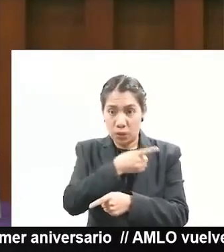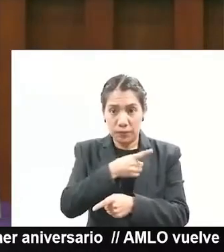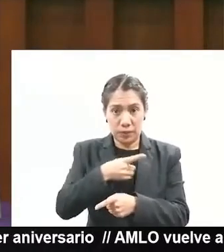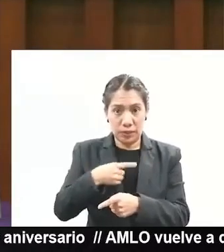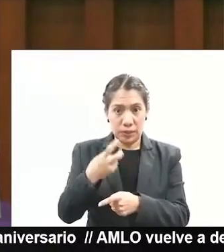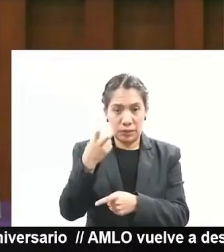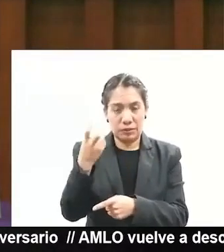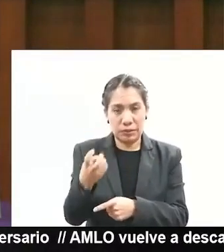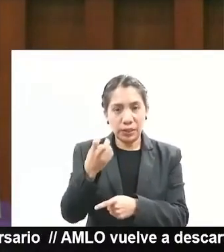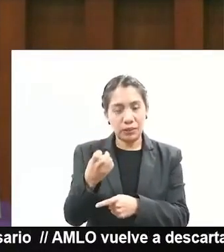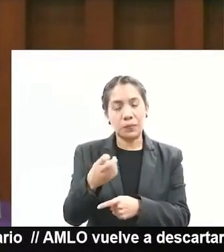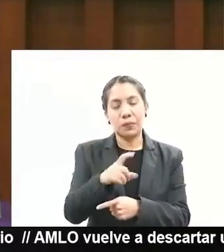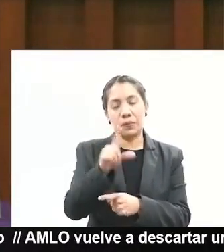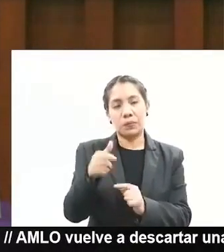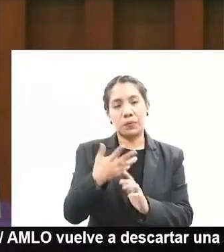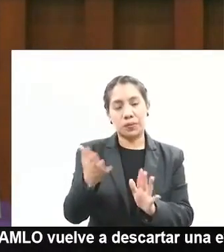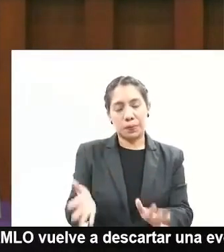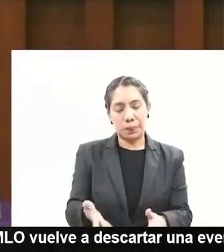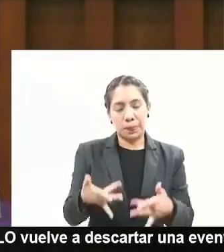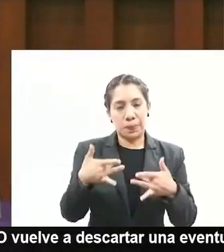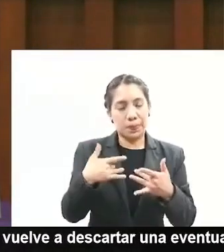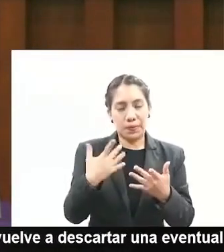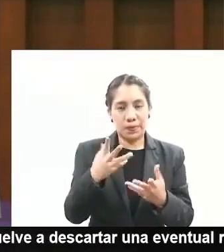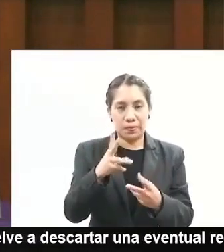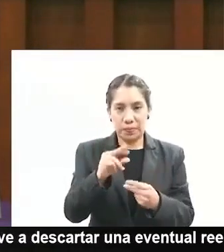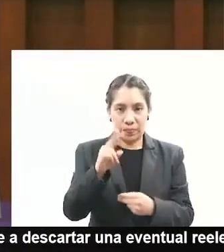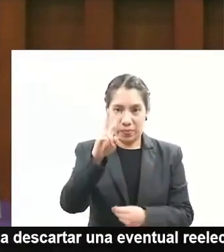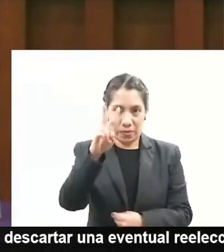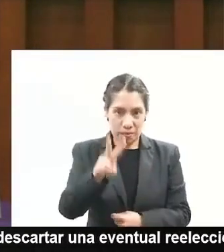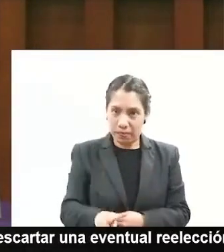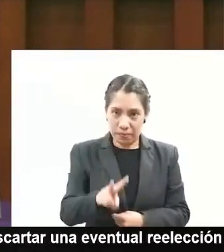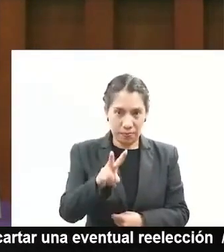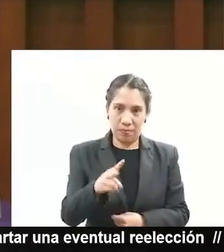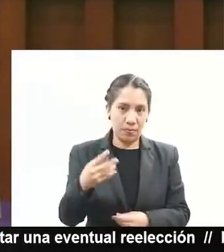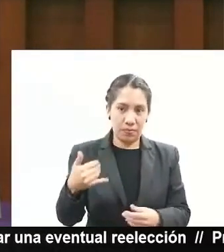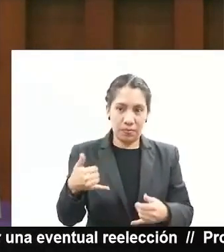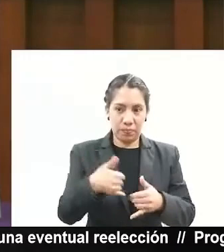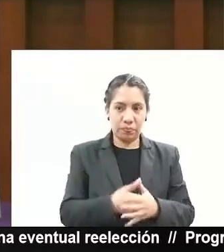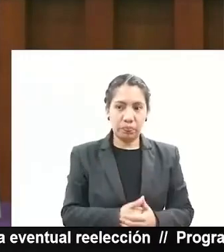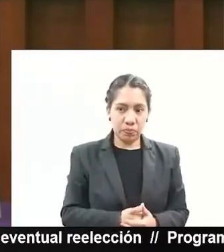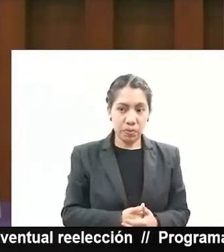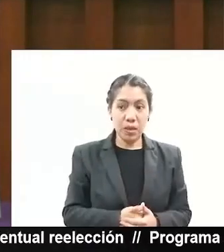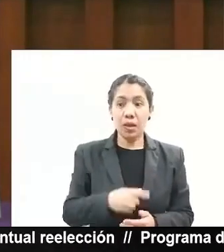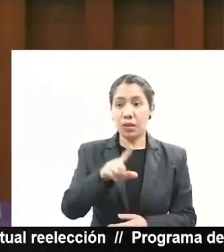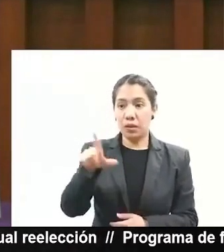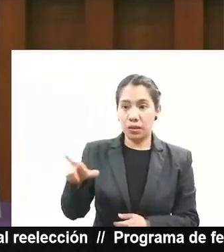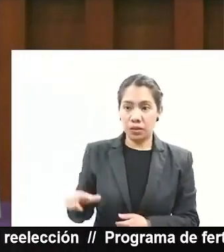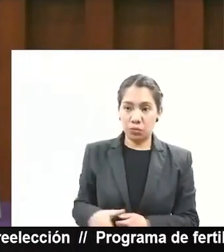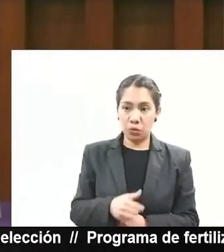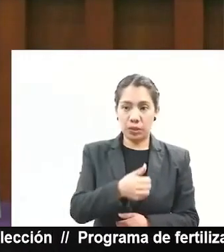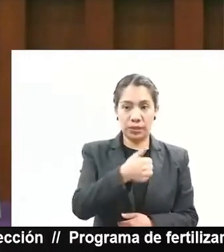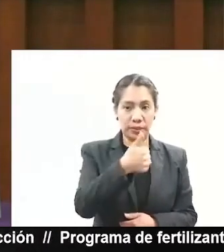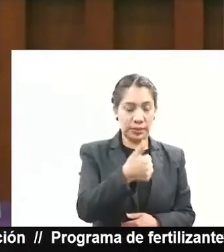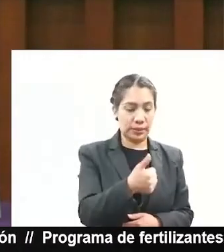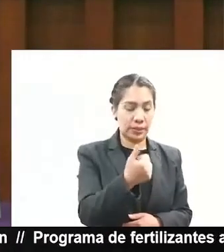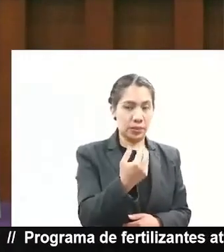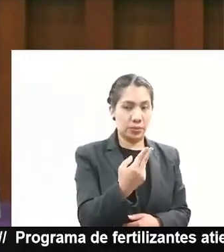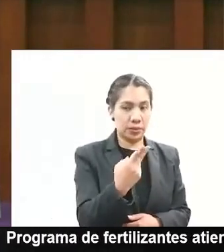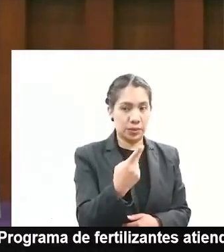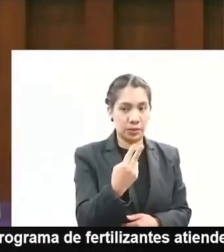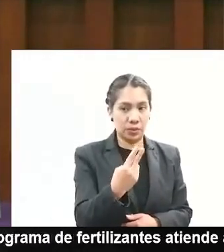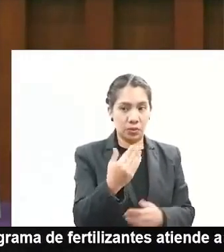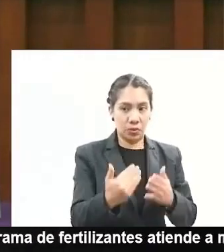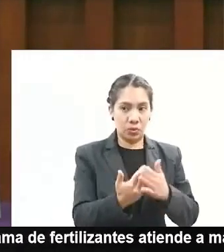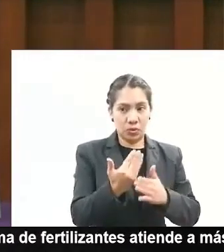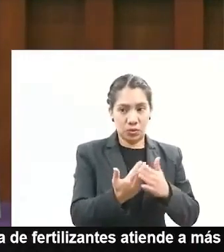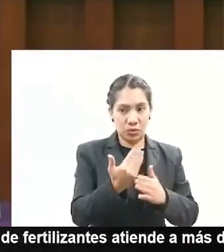presentación del GIEI, que la Marina realizó diligencias en el basurero al menos desde las 6:25 de la mañana, 2 horas antes de que llegara al